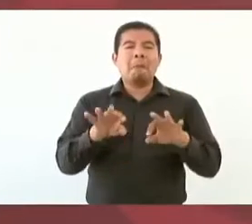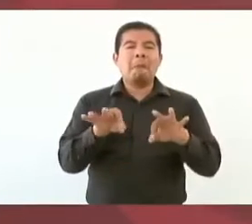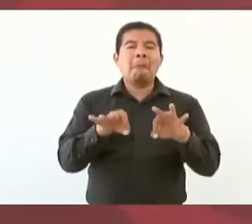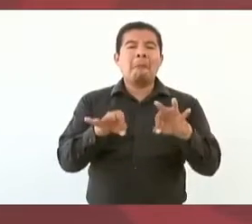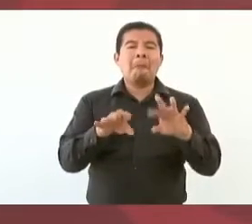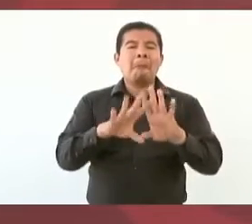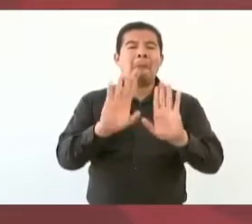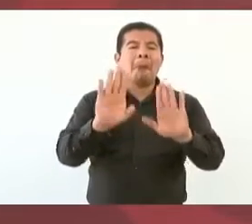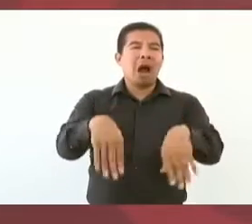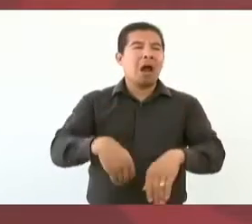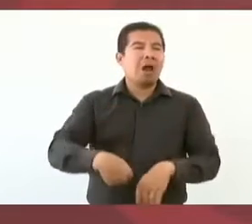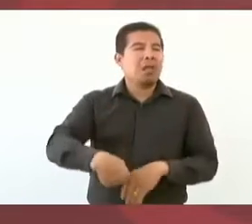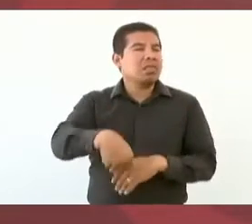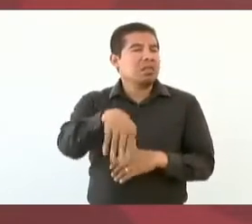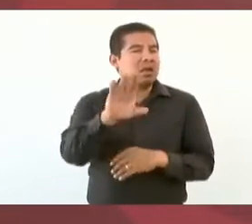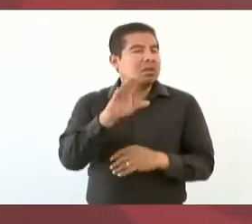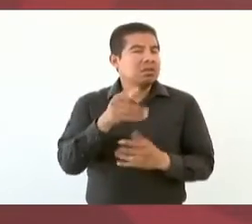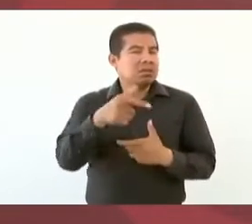o mejor dicho,